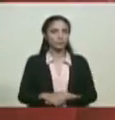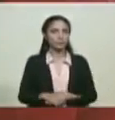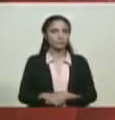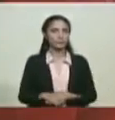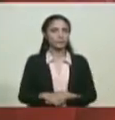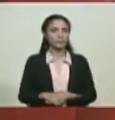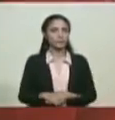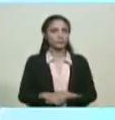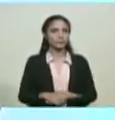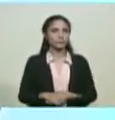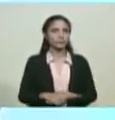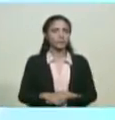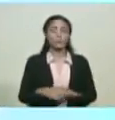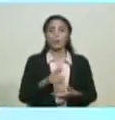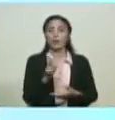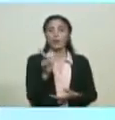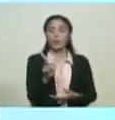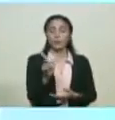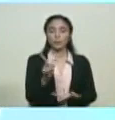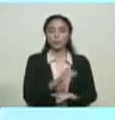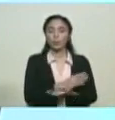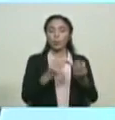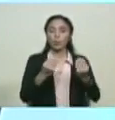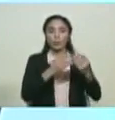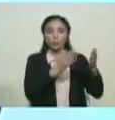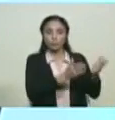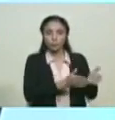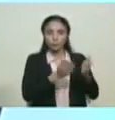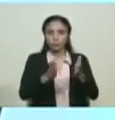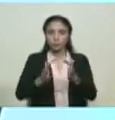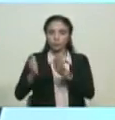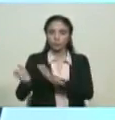el partido socialista unido de venezuela tiene una estructura